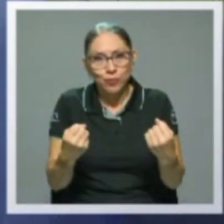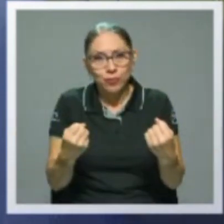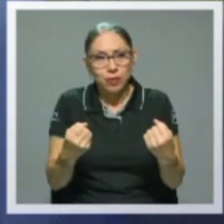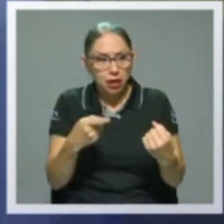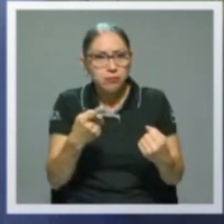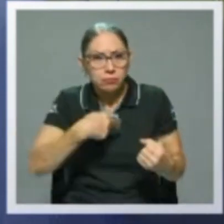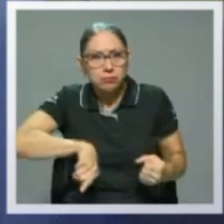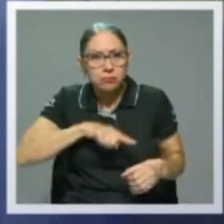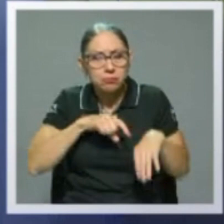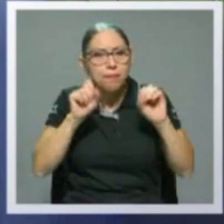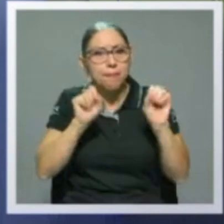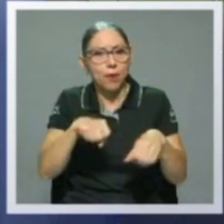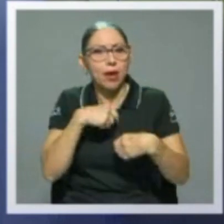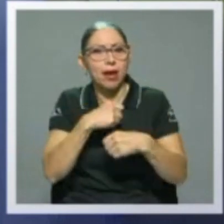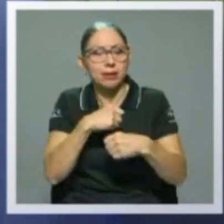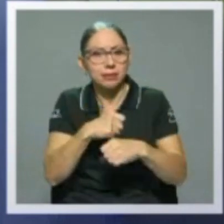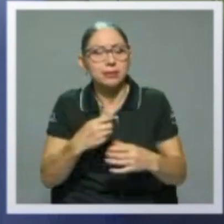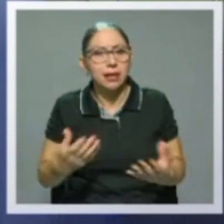nosotros,